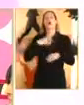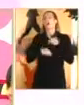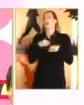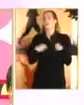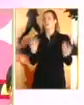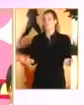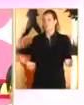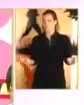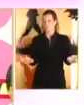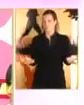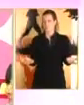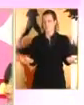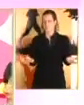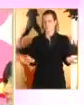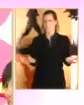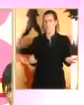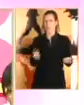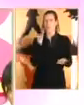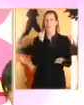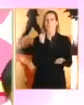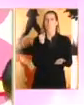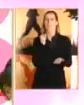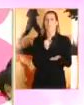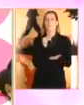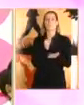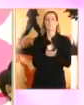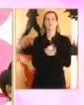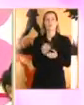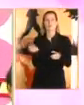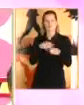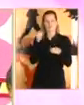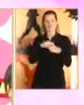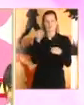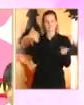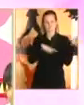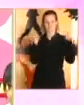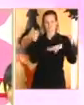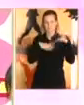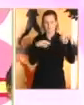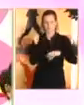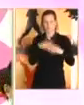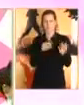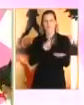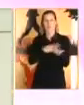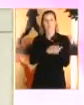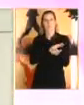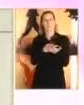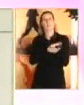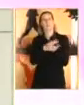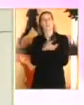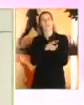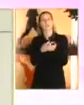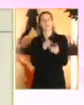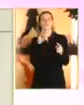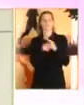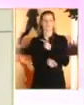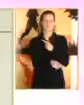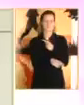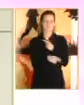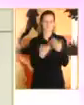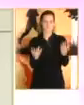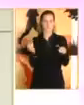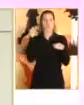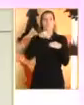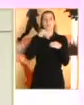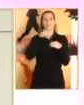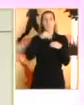cuando probemos lo que vais a hacer, esta pócima mágica, vamos a dormir mejor. ¿Cuánto el insomnio? A ver, efectivamente, contadme. Vamos a hacer una infusión que